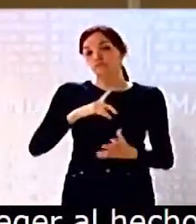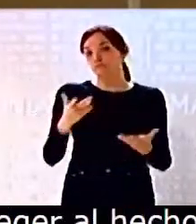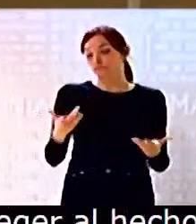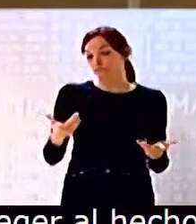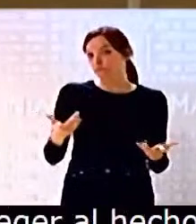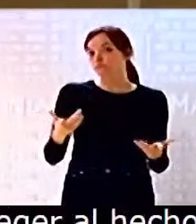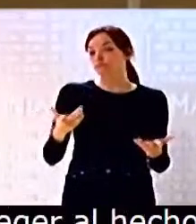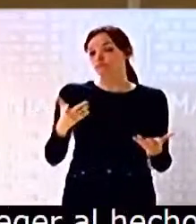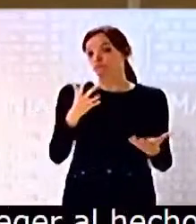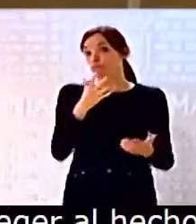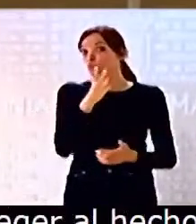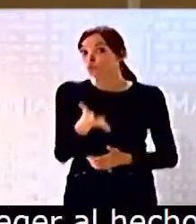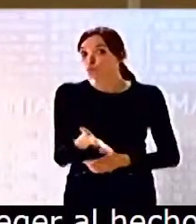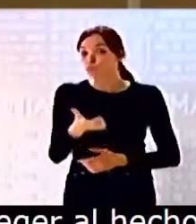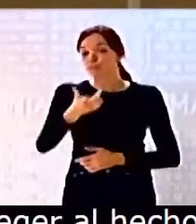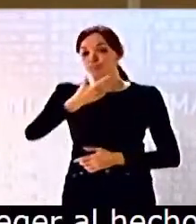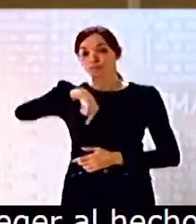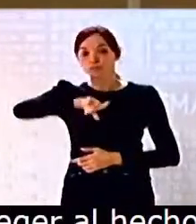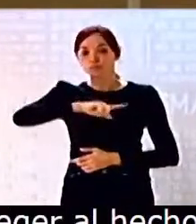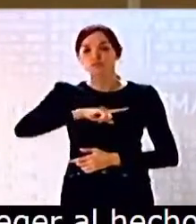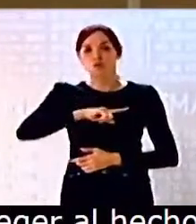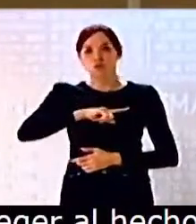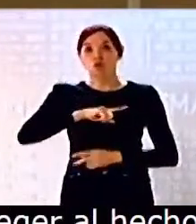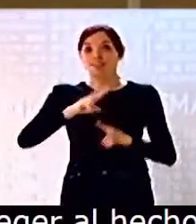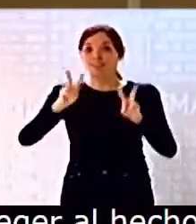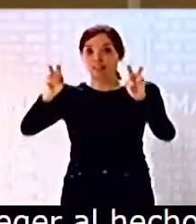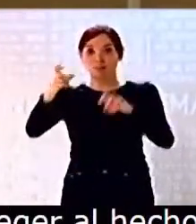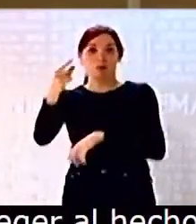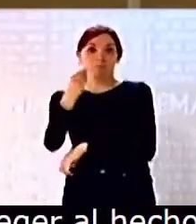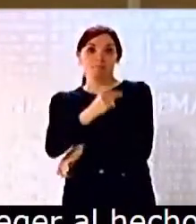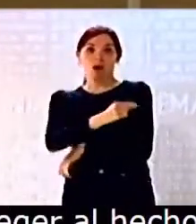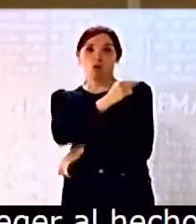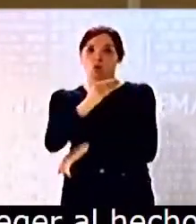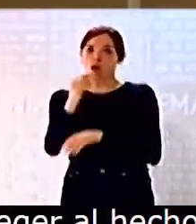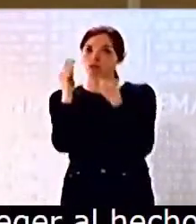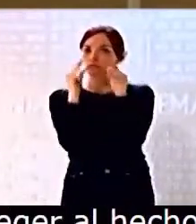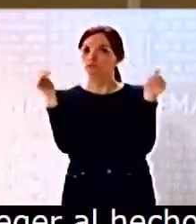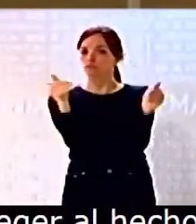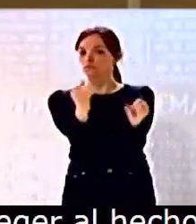de esperanza, que es el hecho de la vacunación.